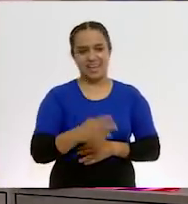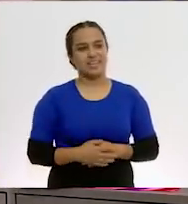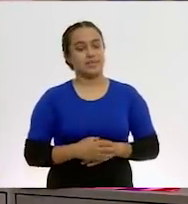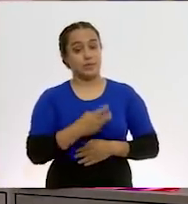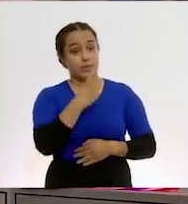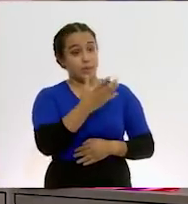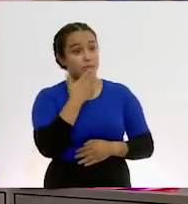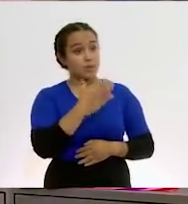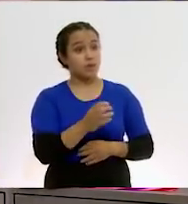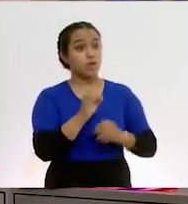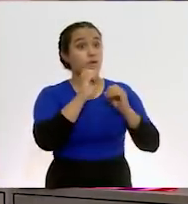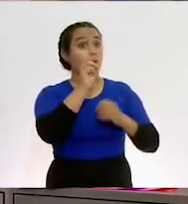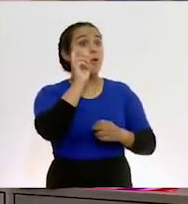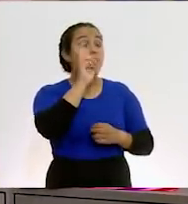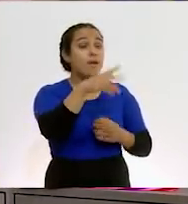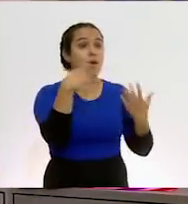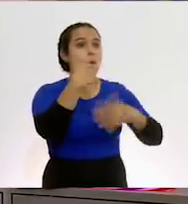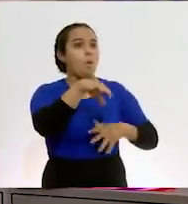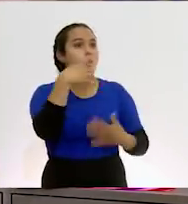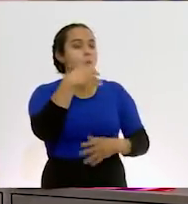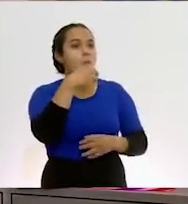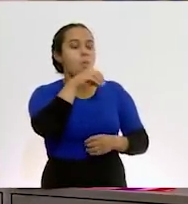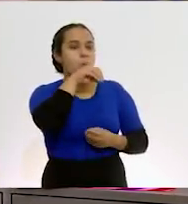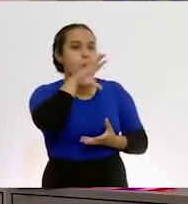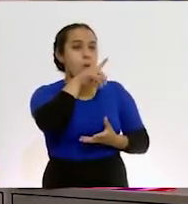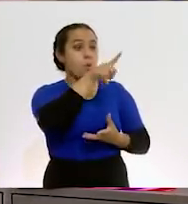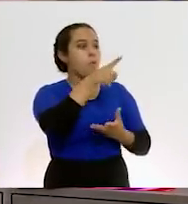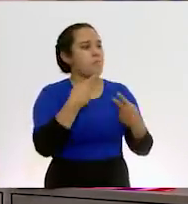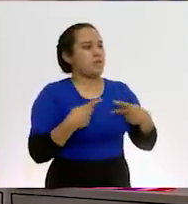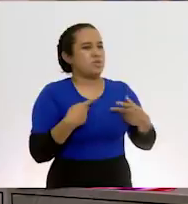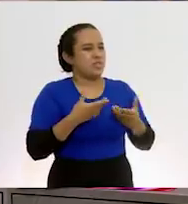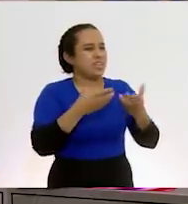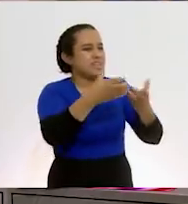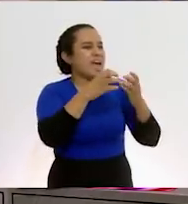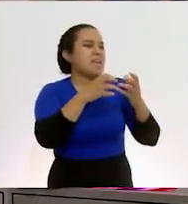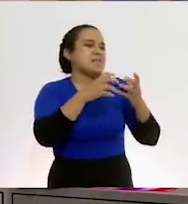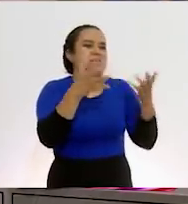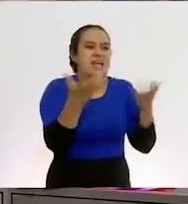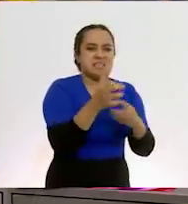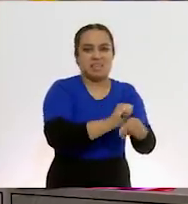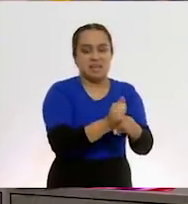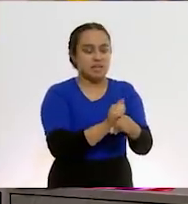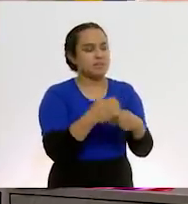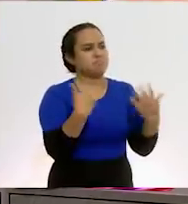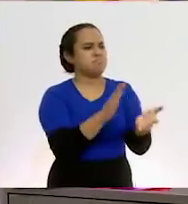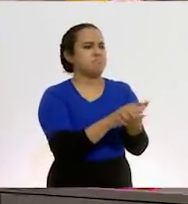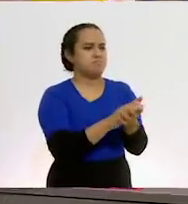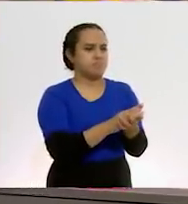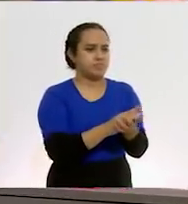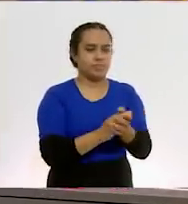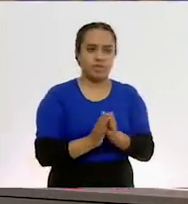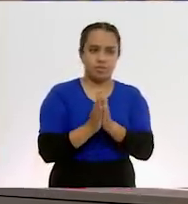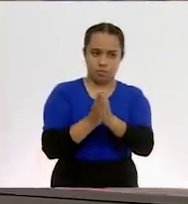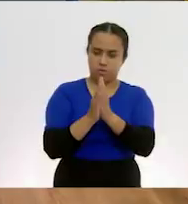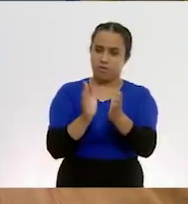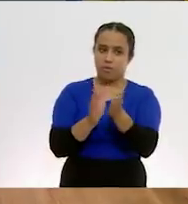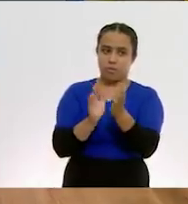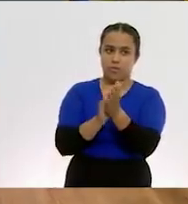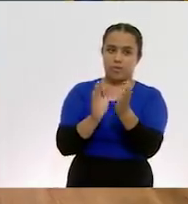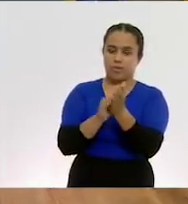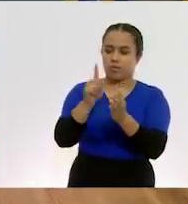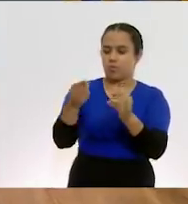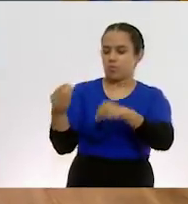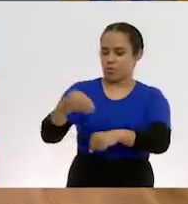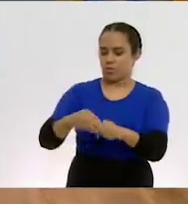O cuando ves algo asombroso, o ves a los artistas en la calle, ¡oh, les aplaudes! Y aplaudiendo, te voy a invitar a que coloques.